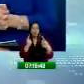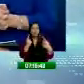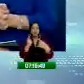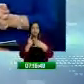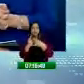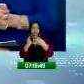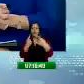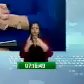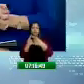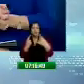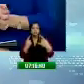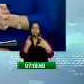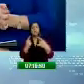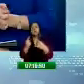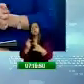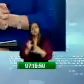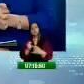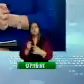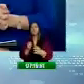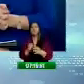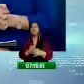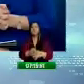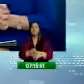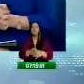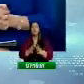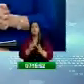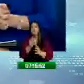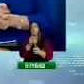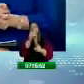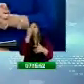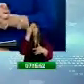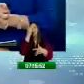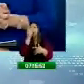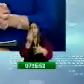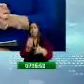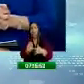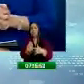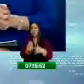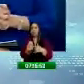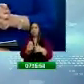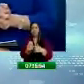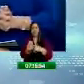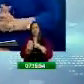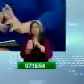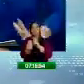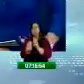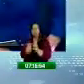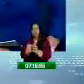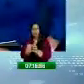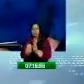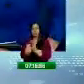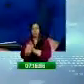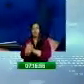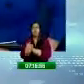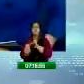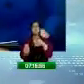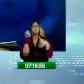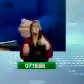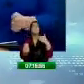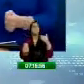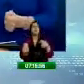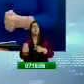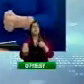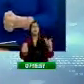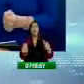humano. Después, pudimos observar casos que venían relacionados con casos de personas que venían